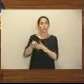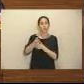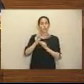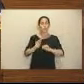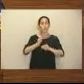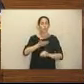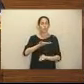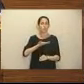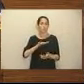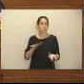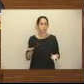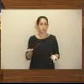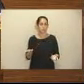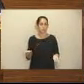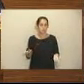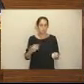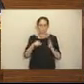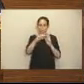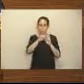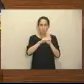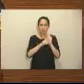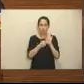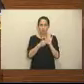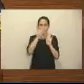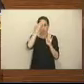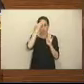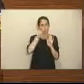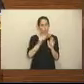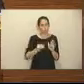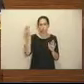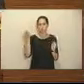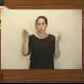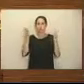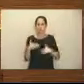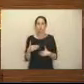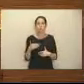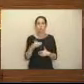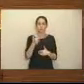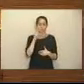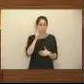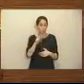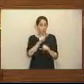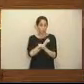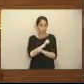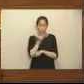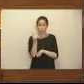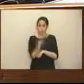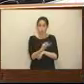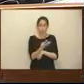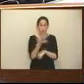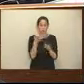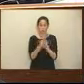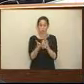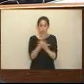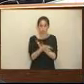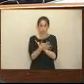ayuntamientos. Medidas que a nosotros nos parece que no son suficientes y que, a tenor de las cifras de desempleo que hemos citado antes, no han servido ni